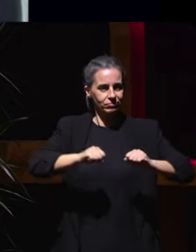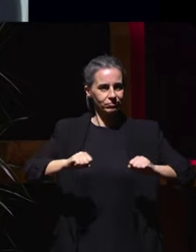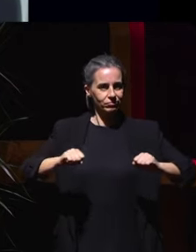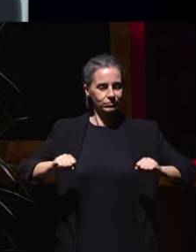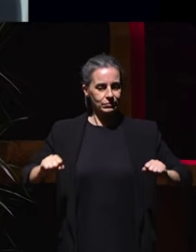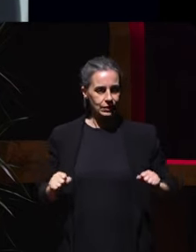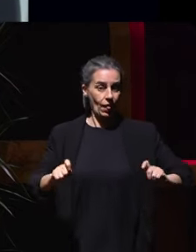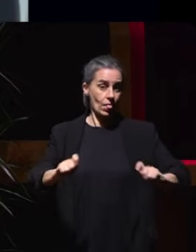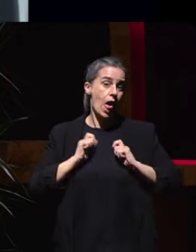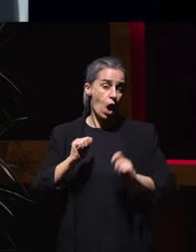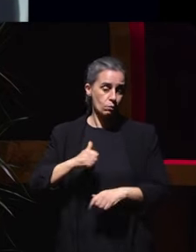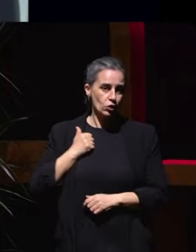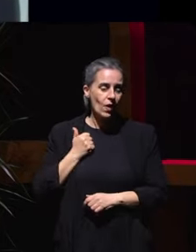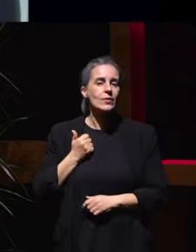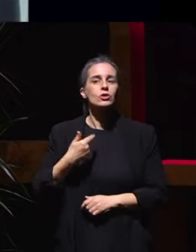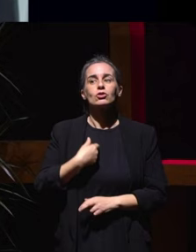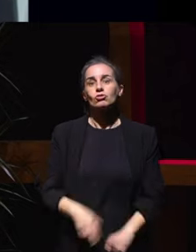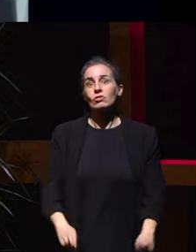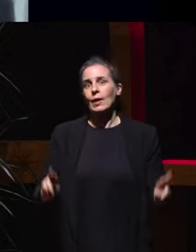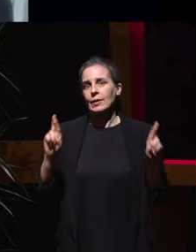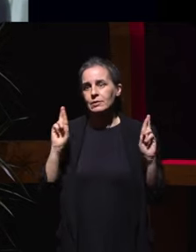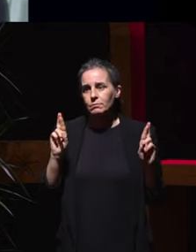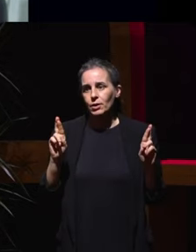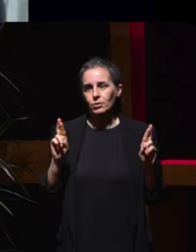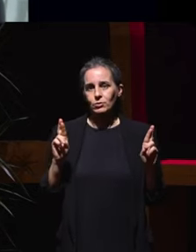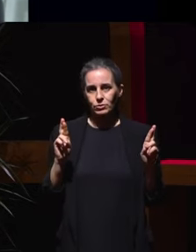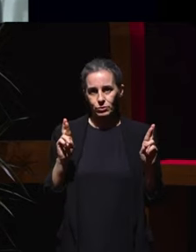espero, que no nos cojan por